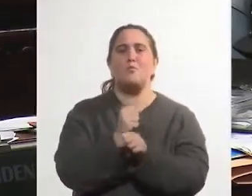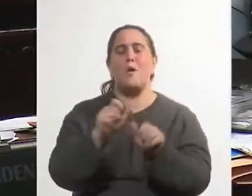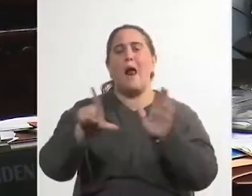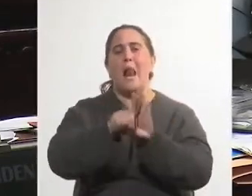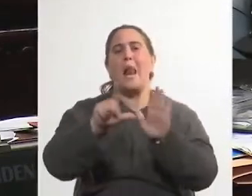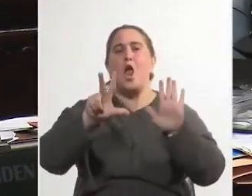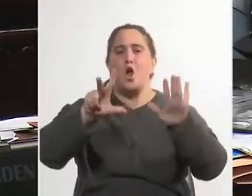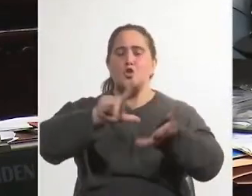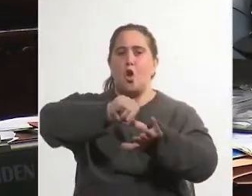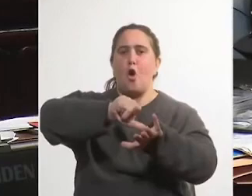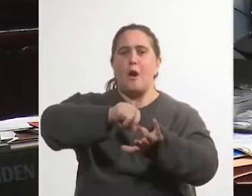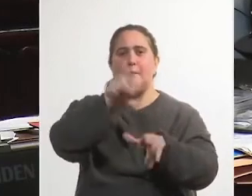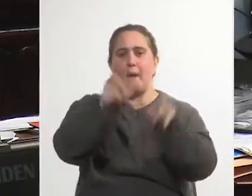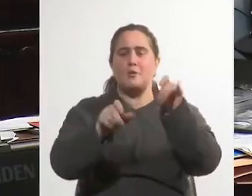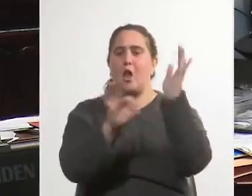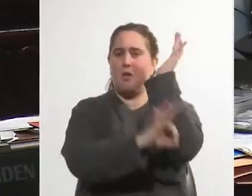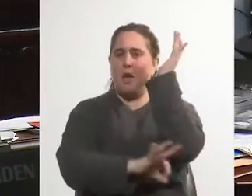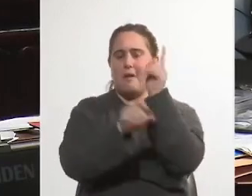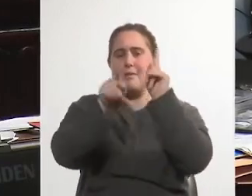para domésticas y rurales.